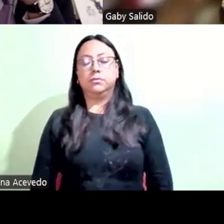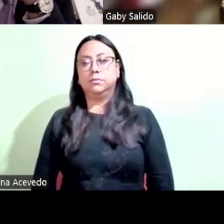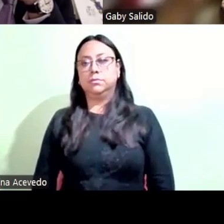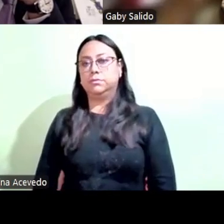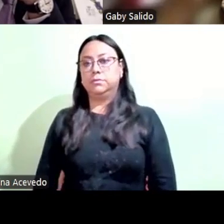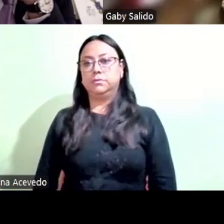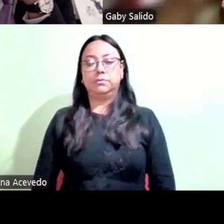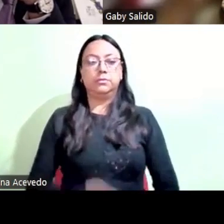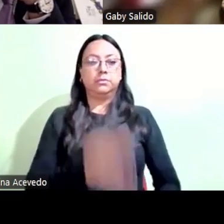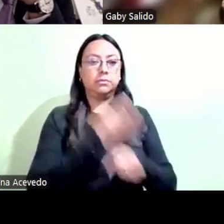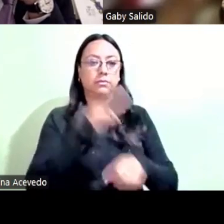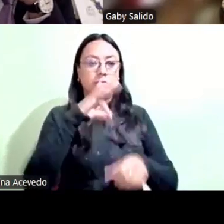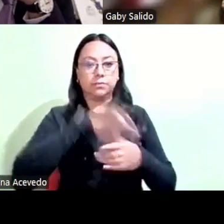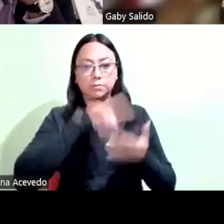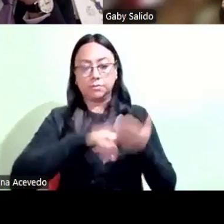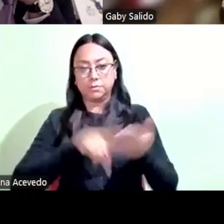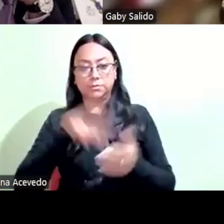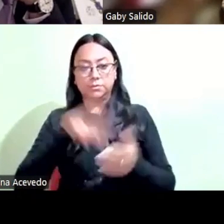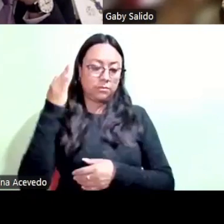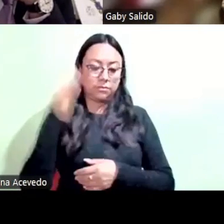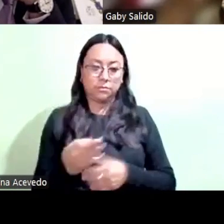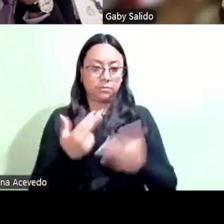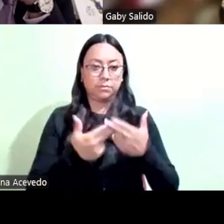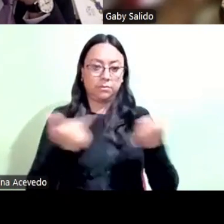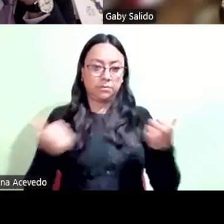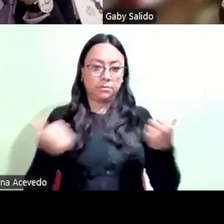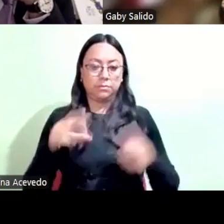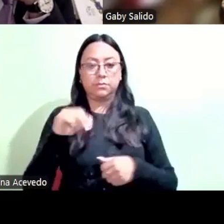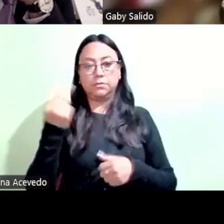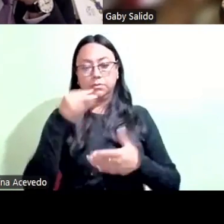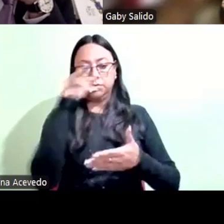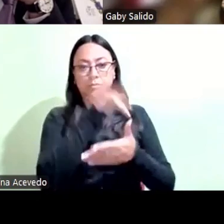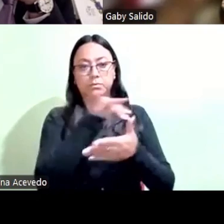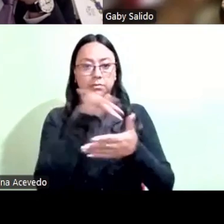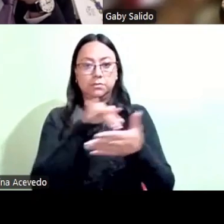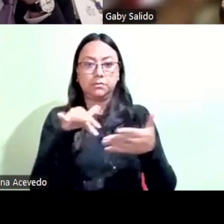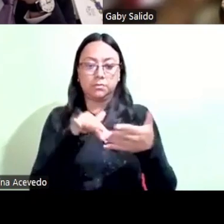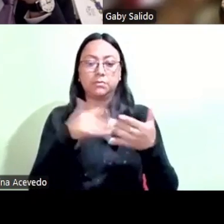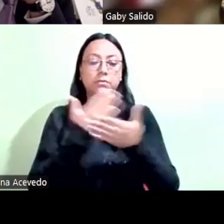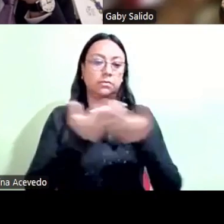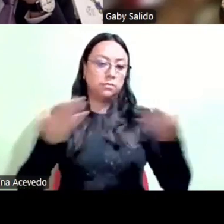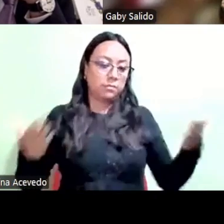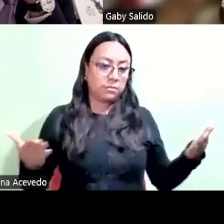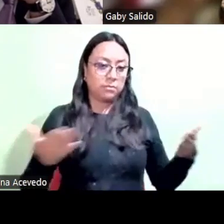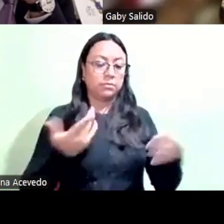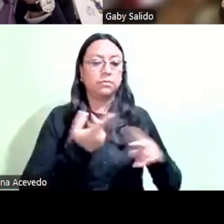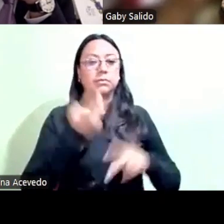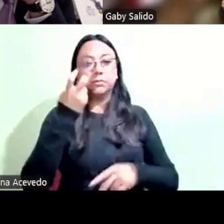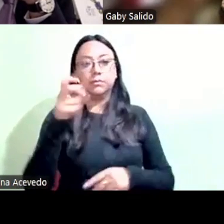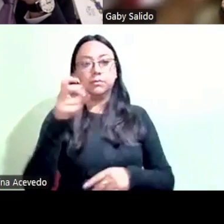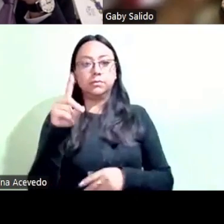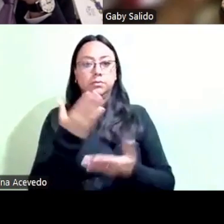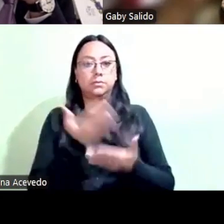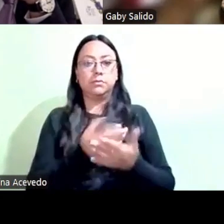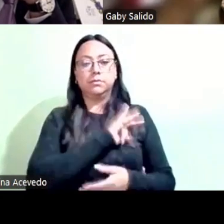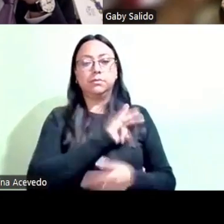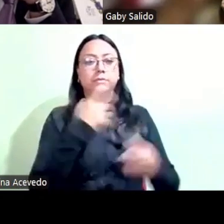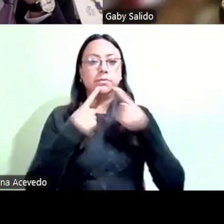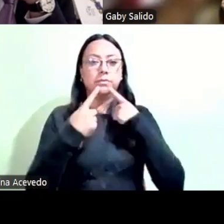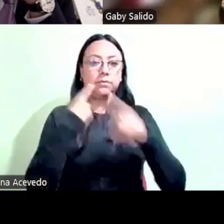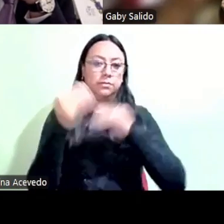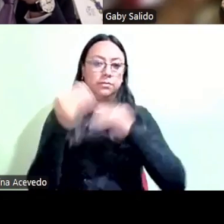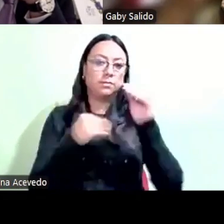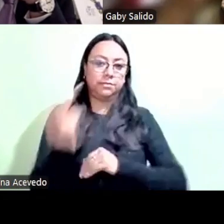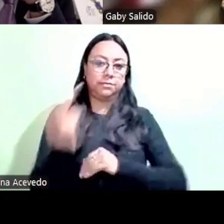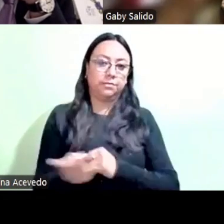No existen votos en contra, diputado presidente, se dispensa la lectura y se abre a discusión el dictamen. ¿Alguna o